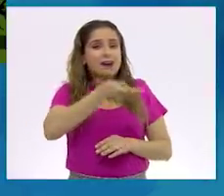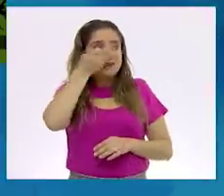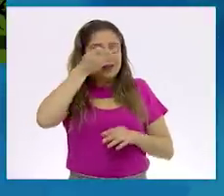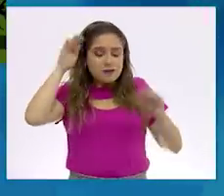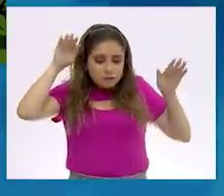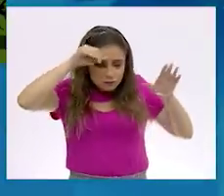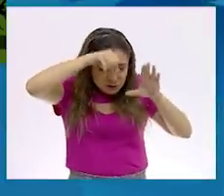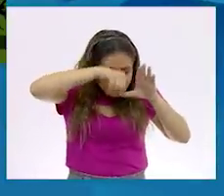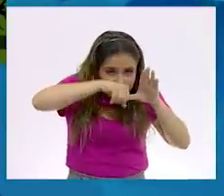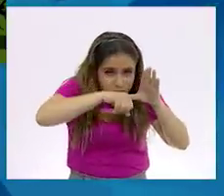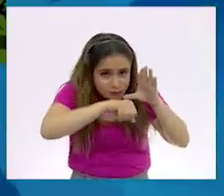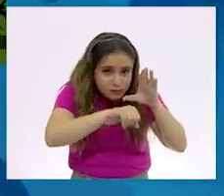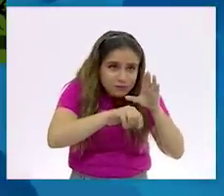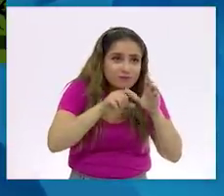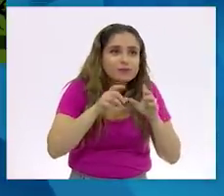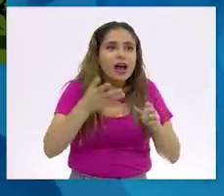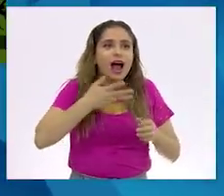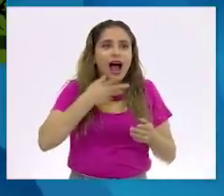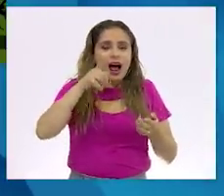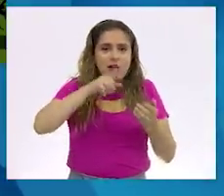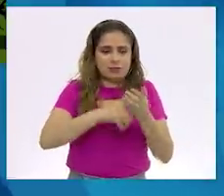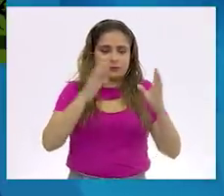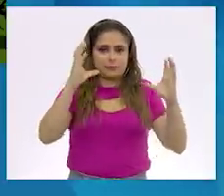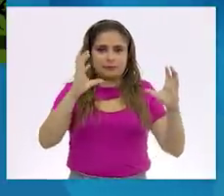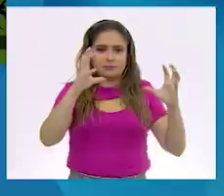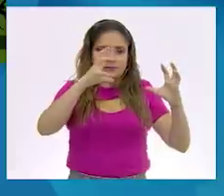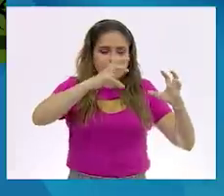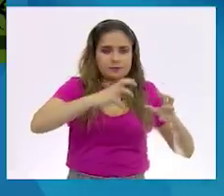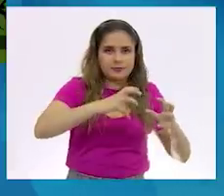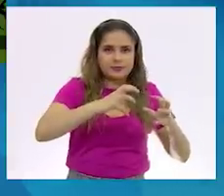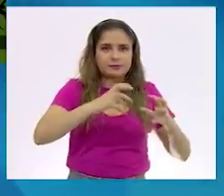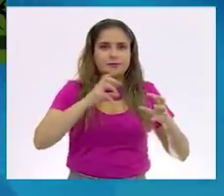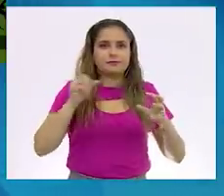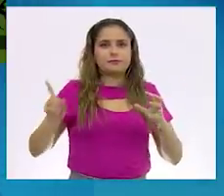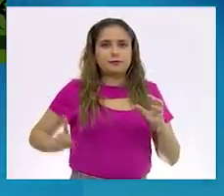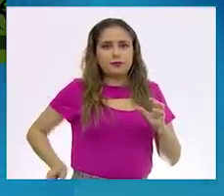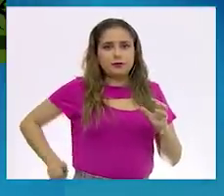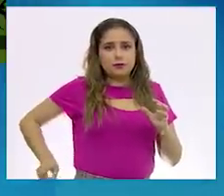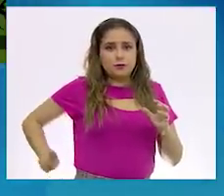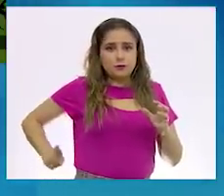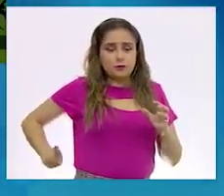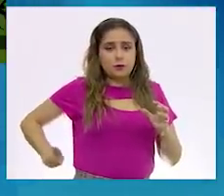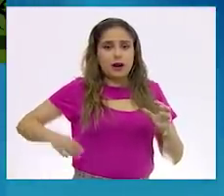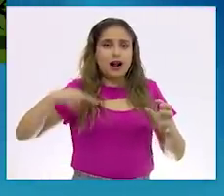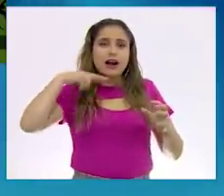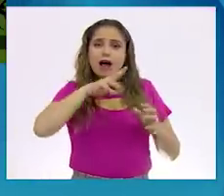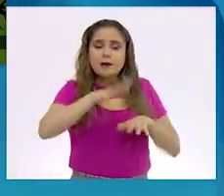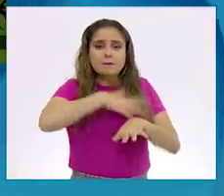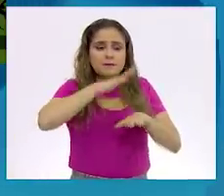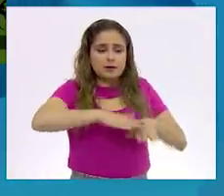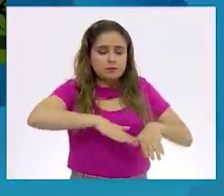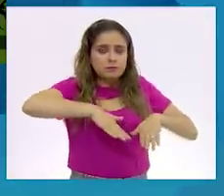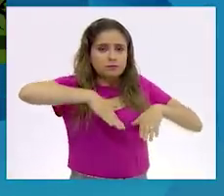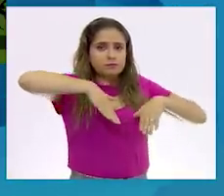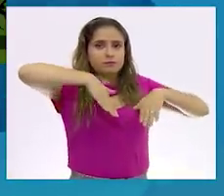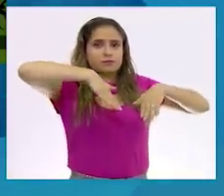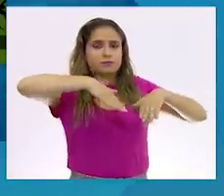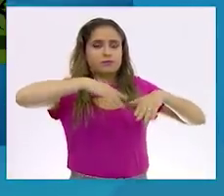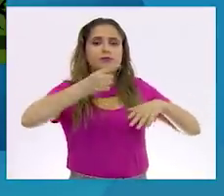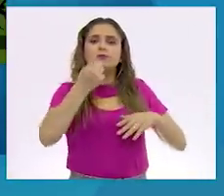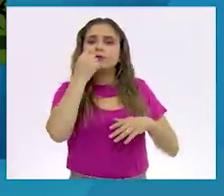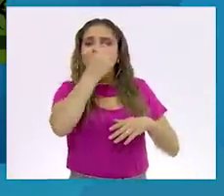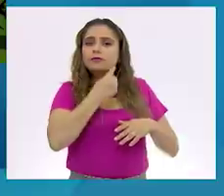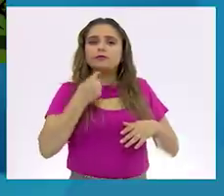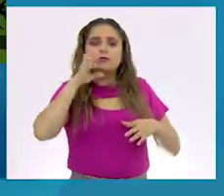flor, engancha los pulgares en la base del pétalo, pliega la cola y levanta rápidamente los pies. Introduce su hocico en